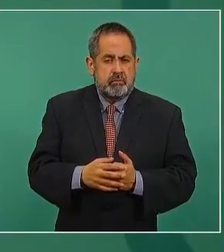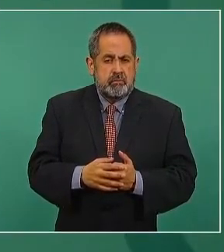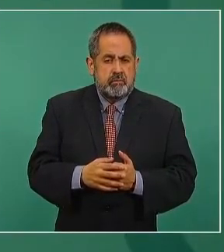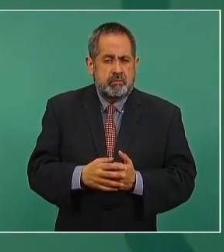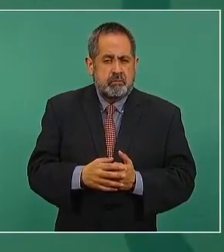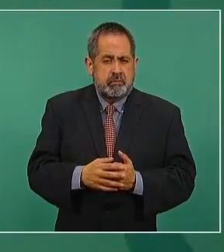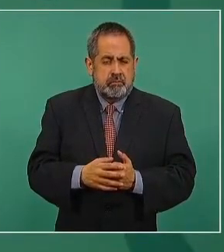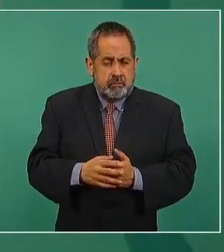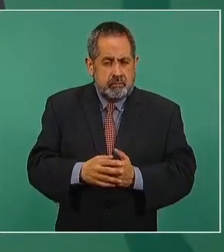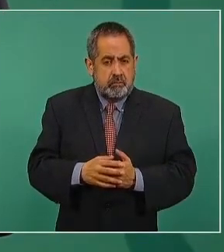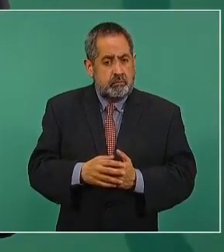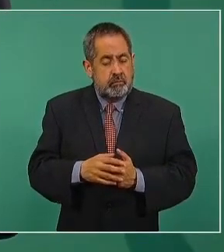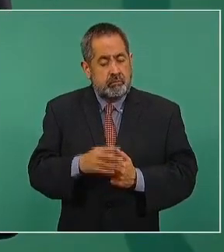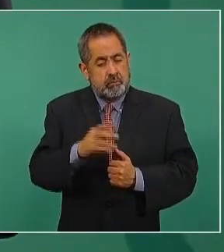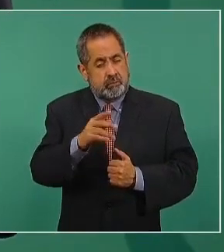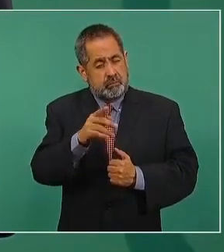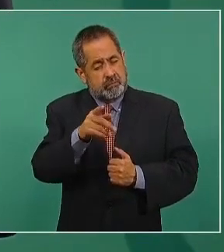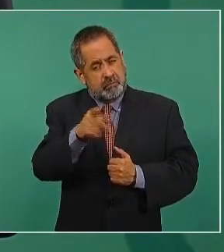Por el bloqueo